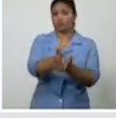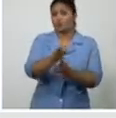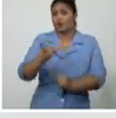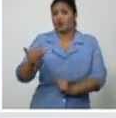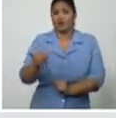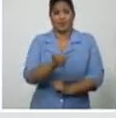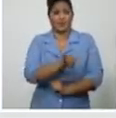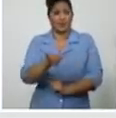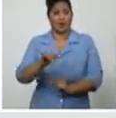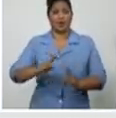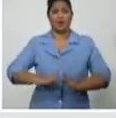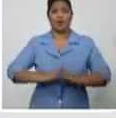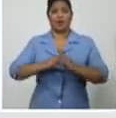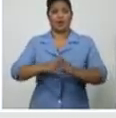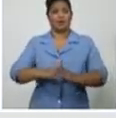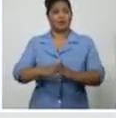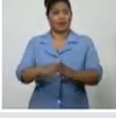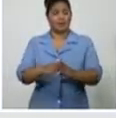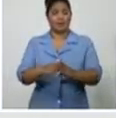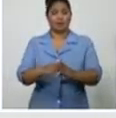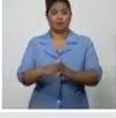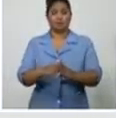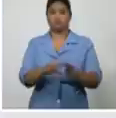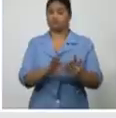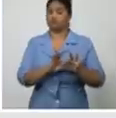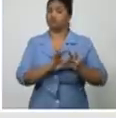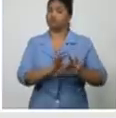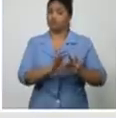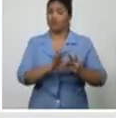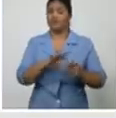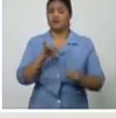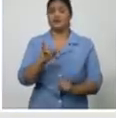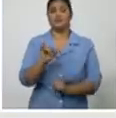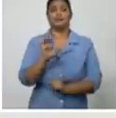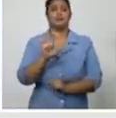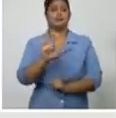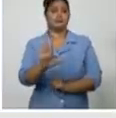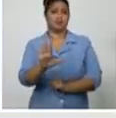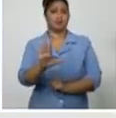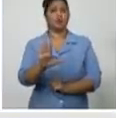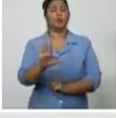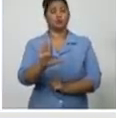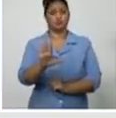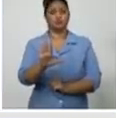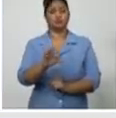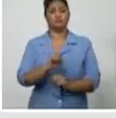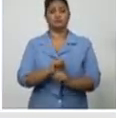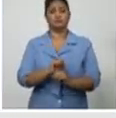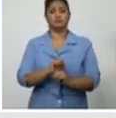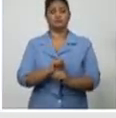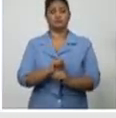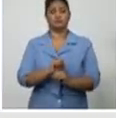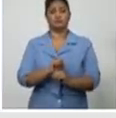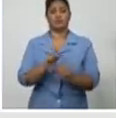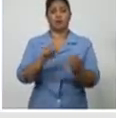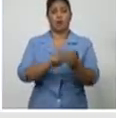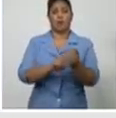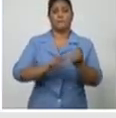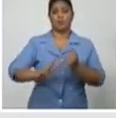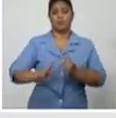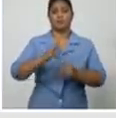Granma todavía con una cifra elevada, 65, pero llamativo la provincia de Santiago, que ha